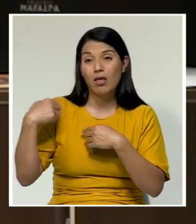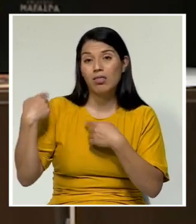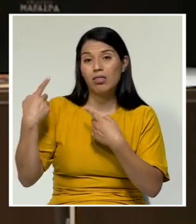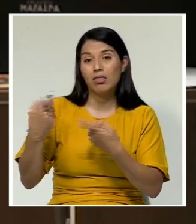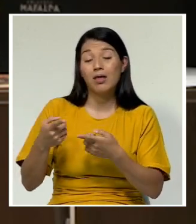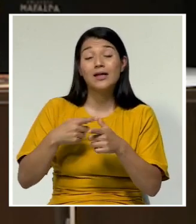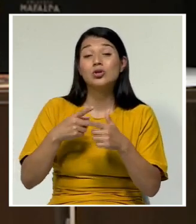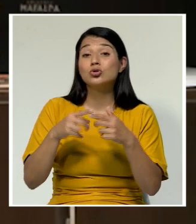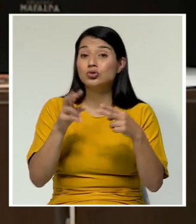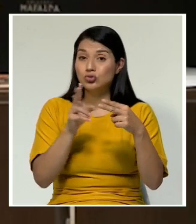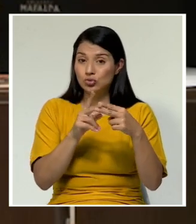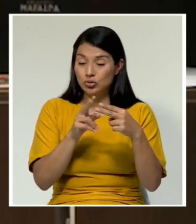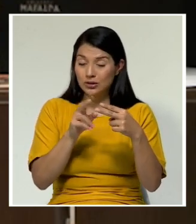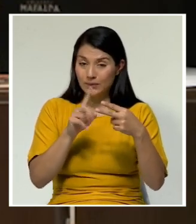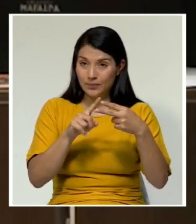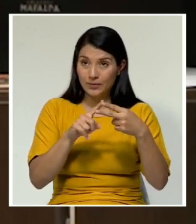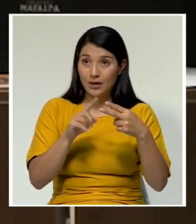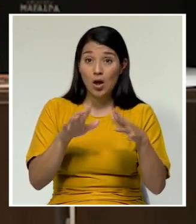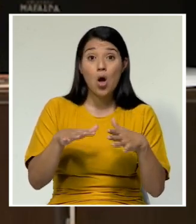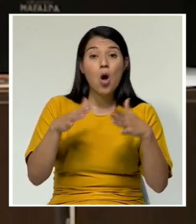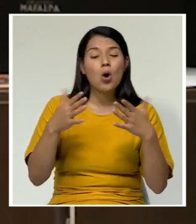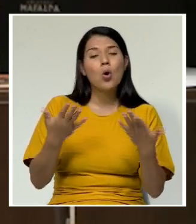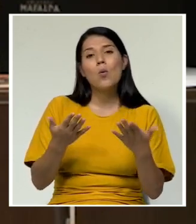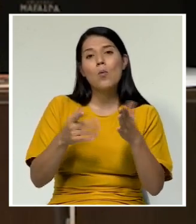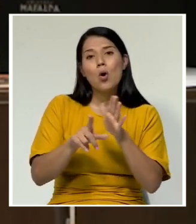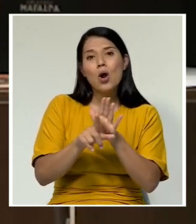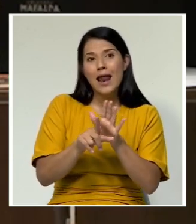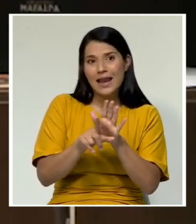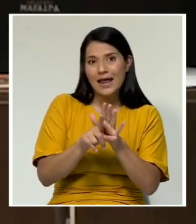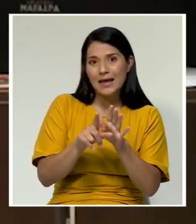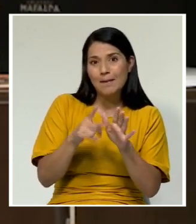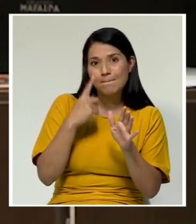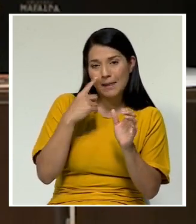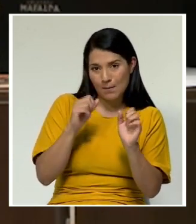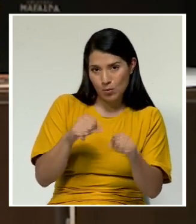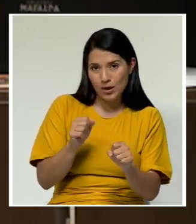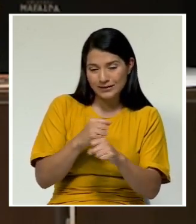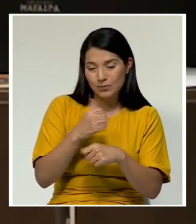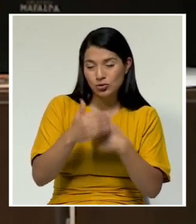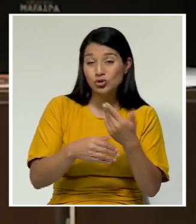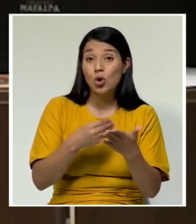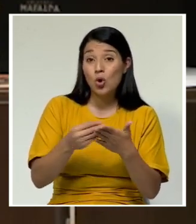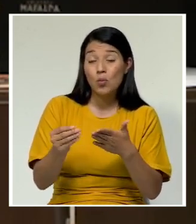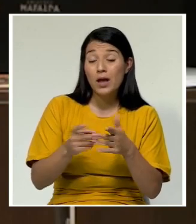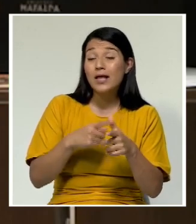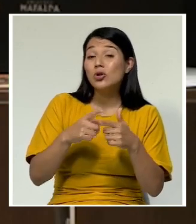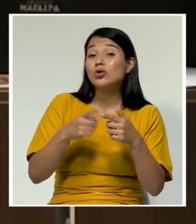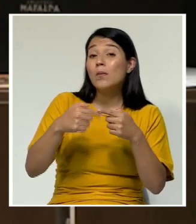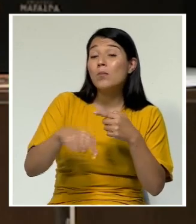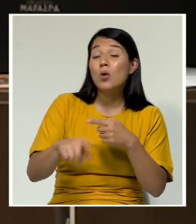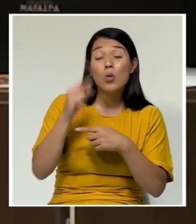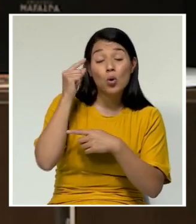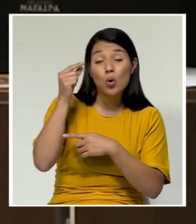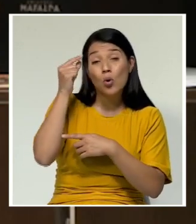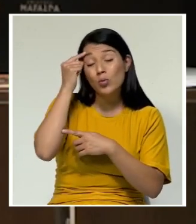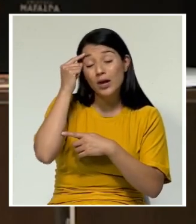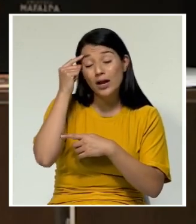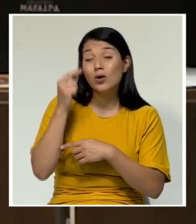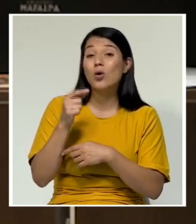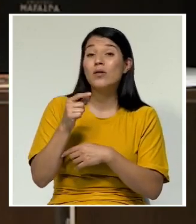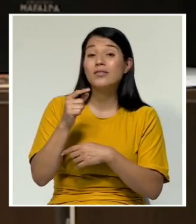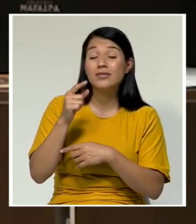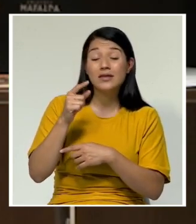cada día la labor. Campos destaca que uno de los puntos a favor que tendrá el nuevo gobierno en este sentido será la entrada en vigencia